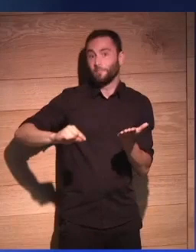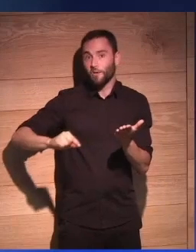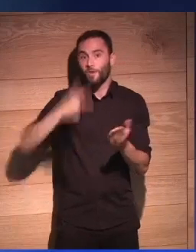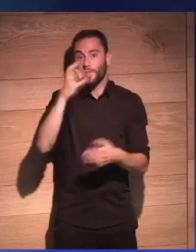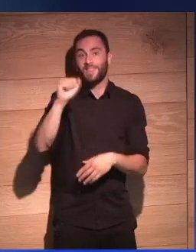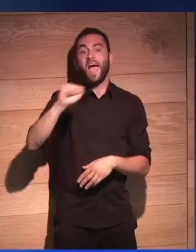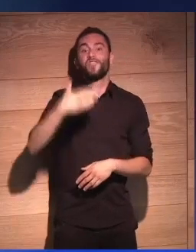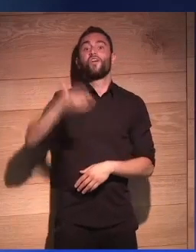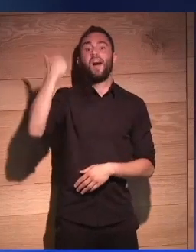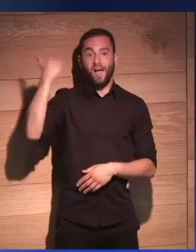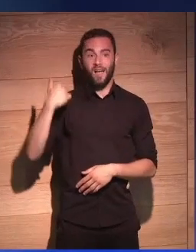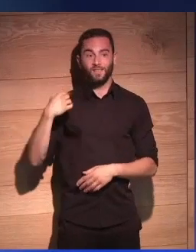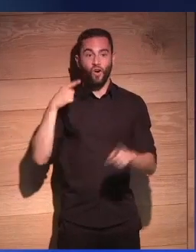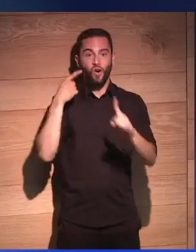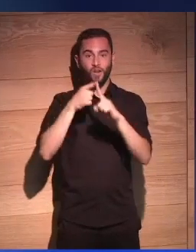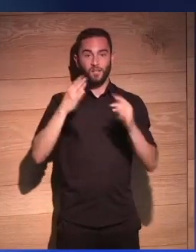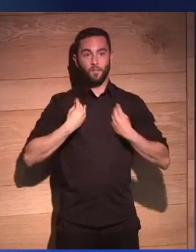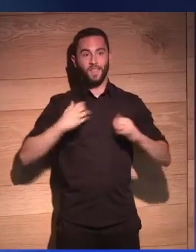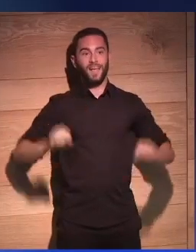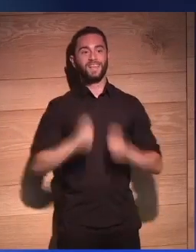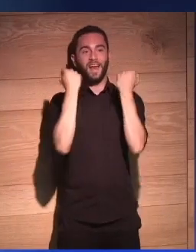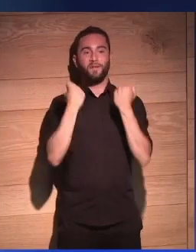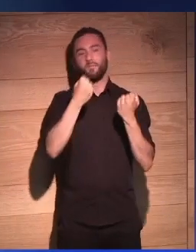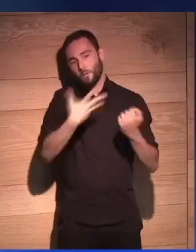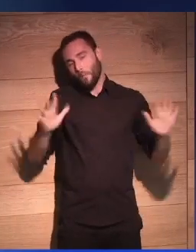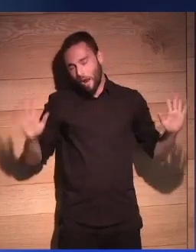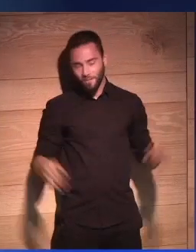años para salvarme la vida, pero bueno, no pasa.